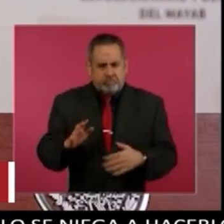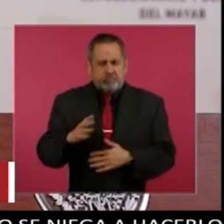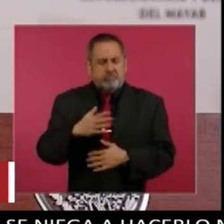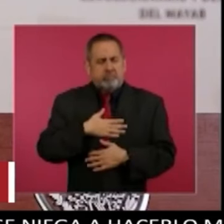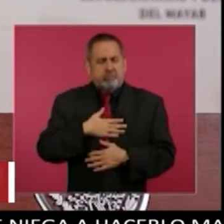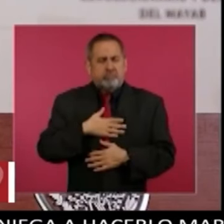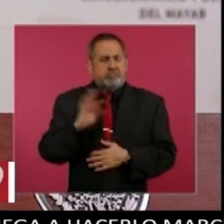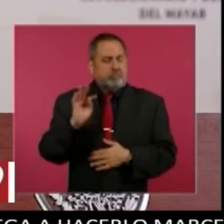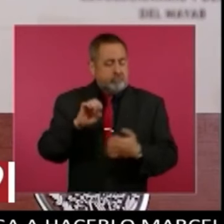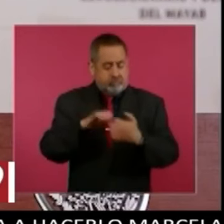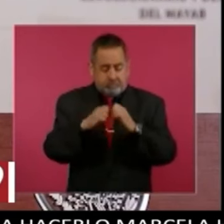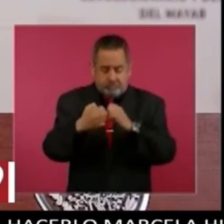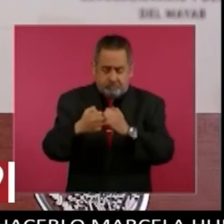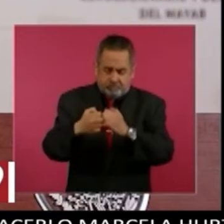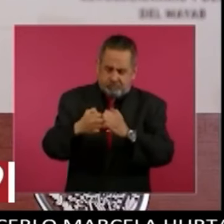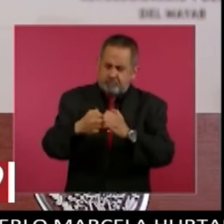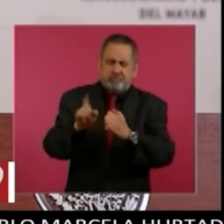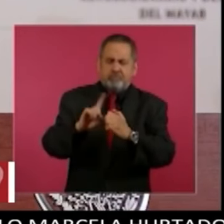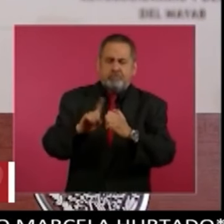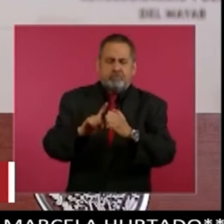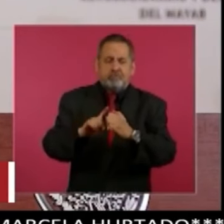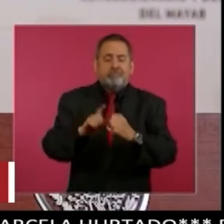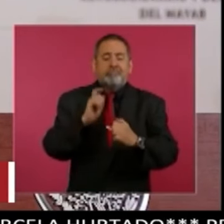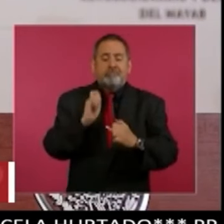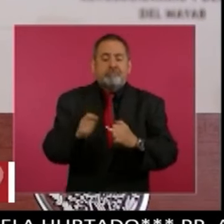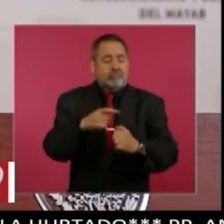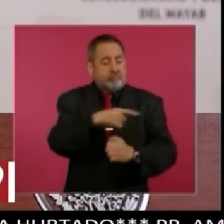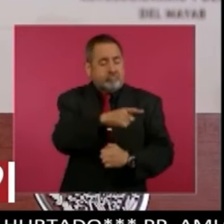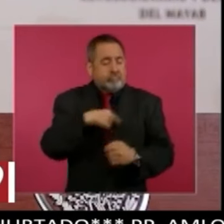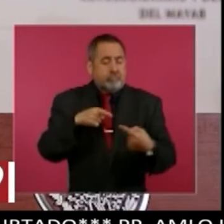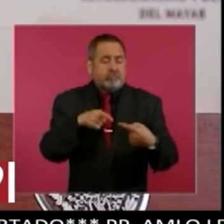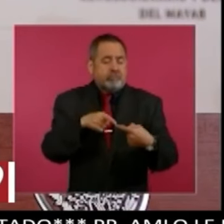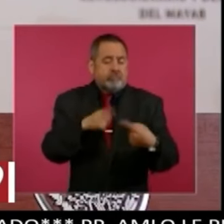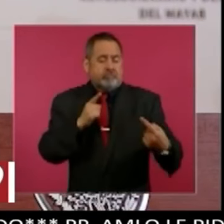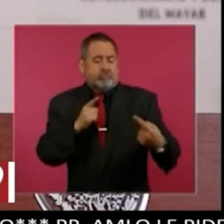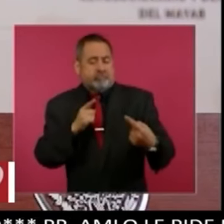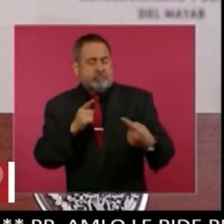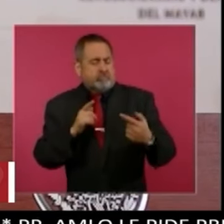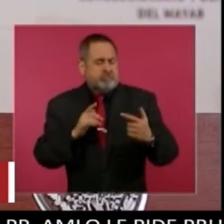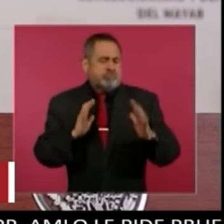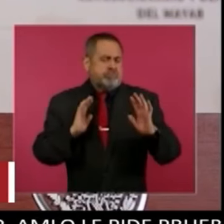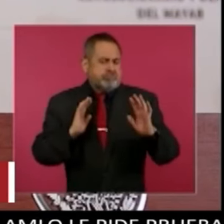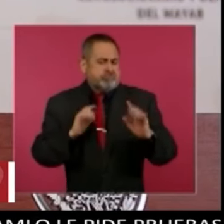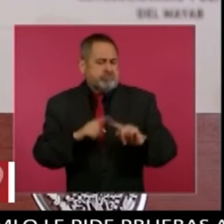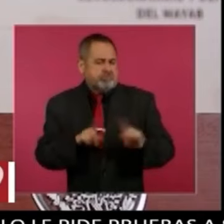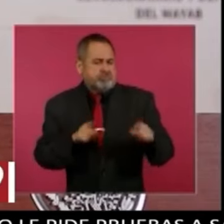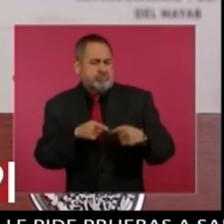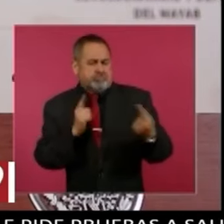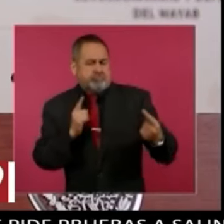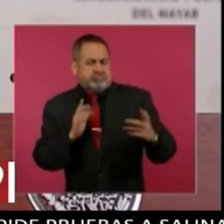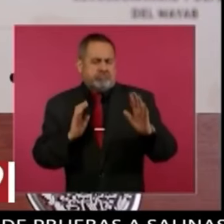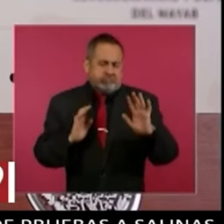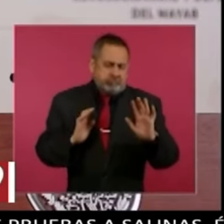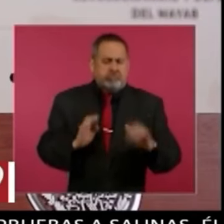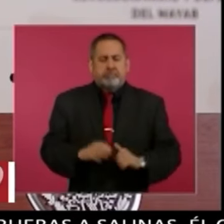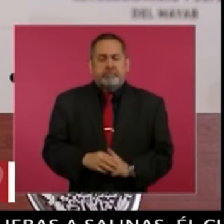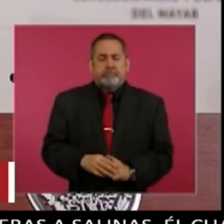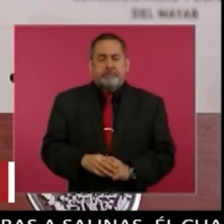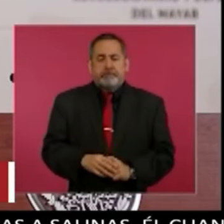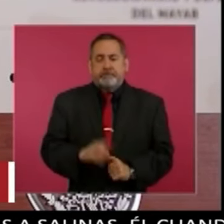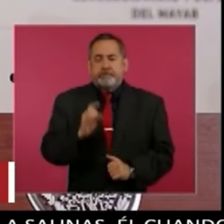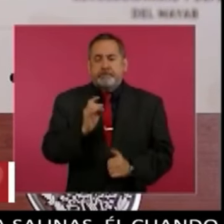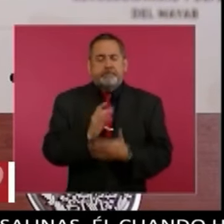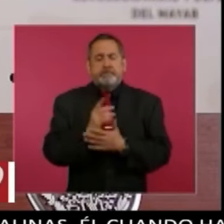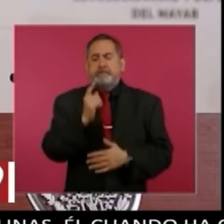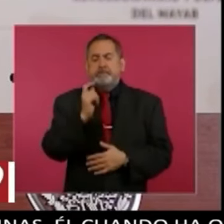irá cerrando conforme se acerque la elección. En segundo lugar, porque sabe que en